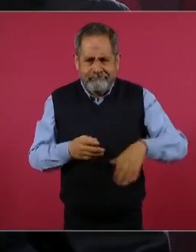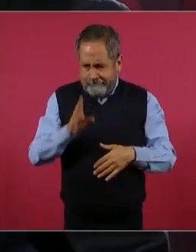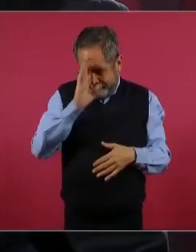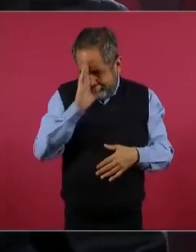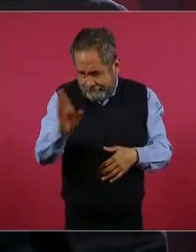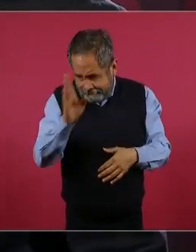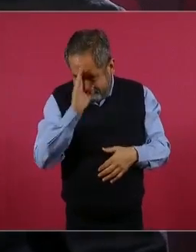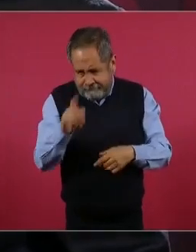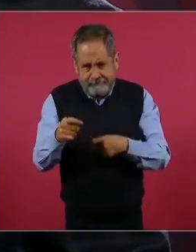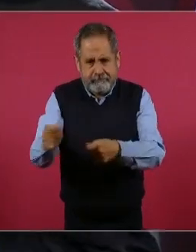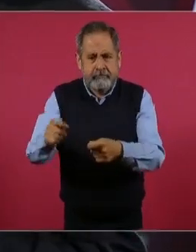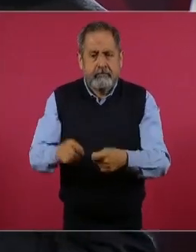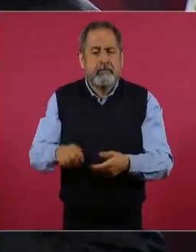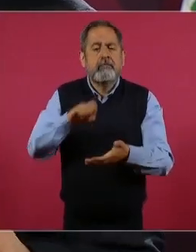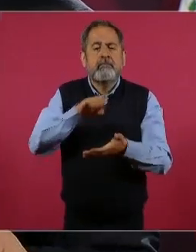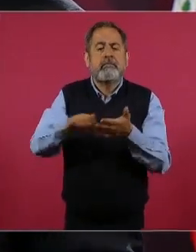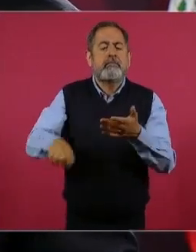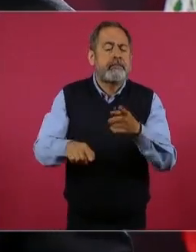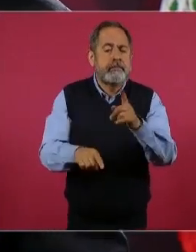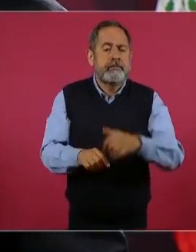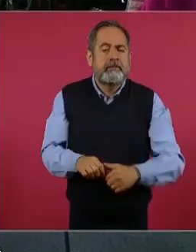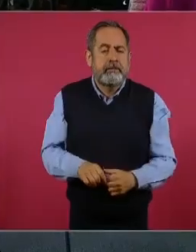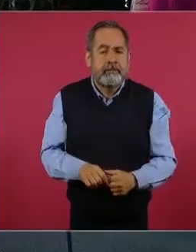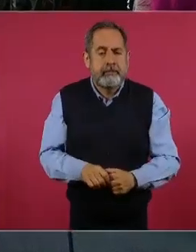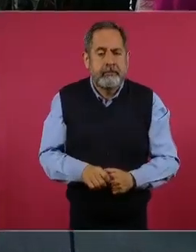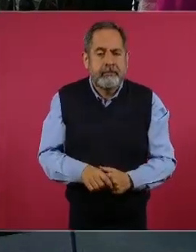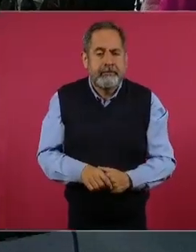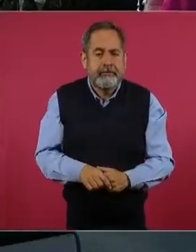ejemplo, la compra